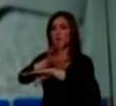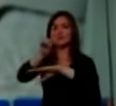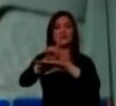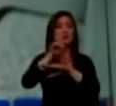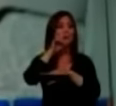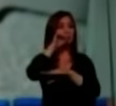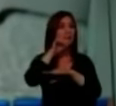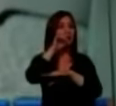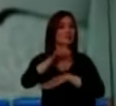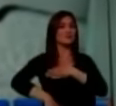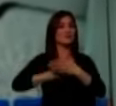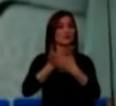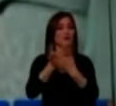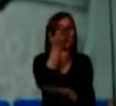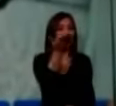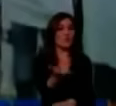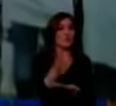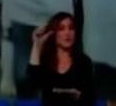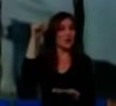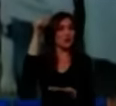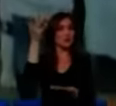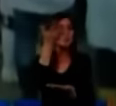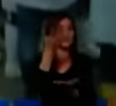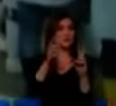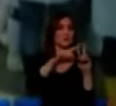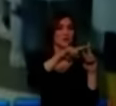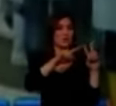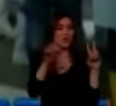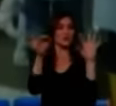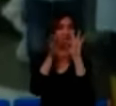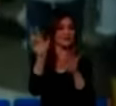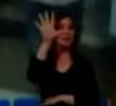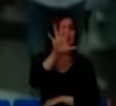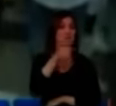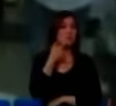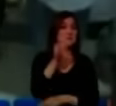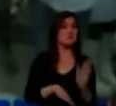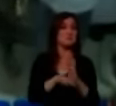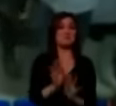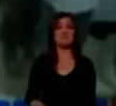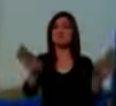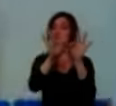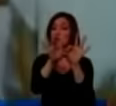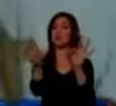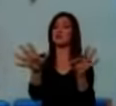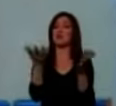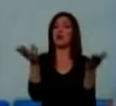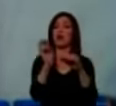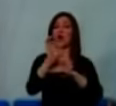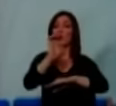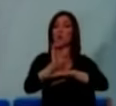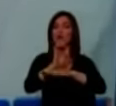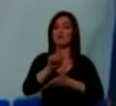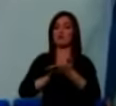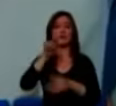y empleados la propuesta gubernamental del binomio oficialista y destacó la importancia que tiene para el Ecuador